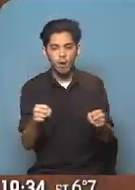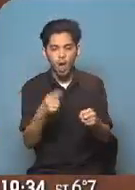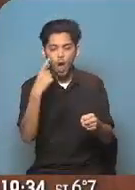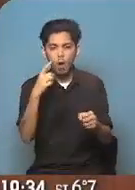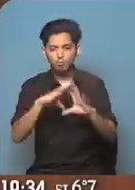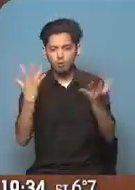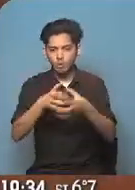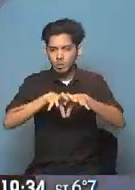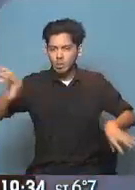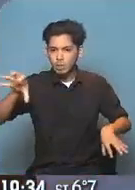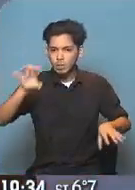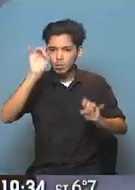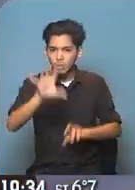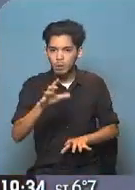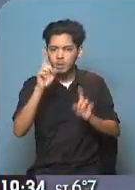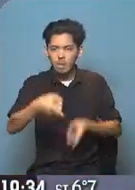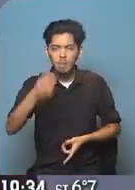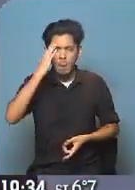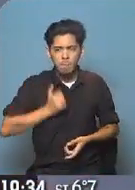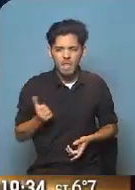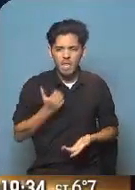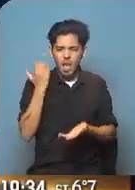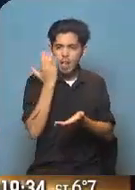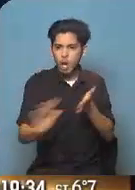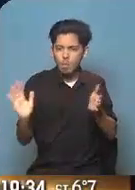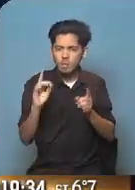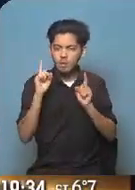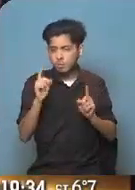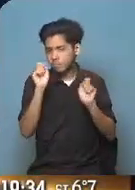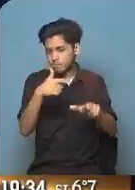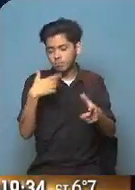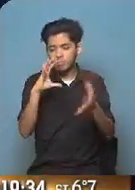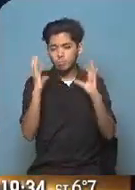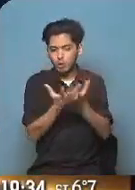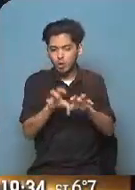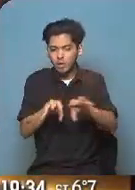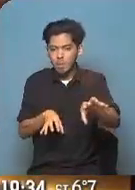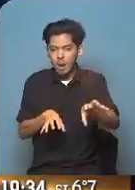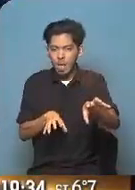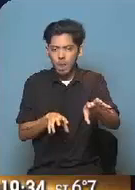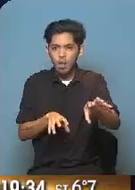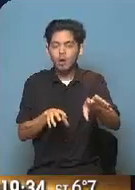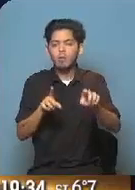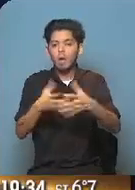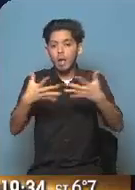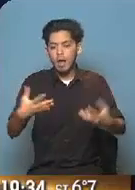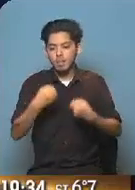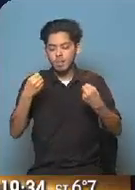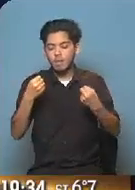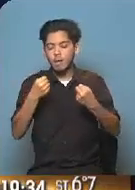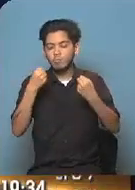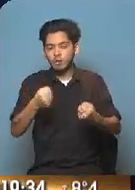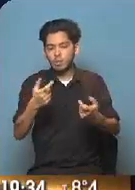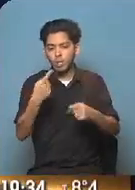donde hay militares golpistas militares golpistas propios de ese mundo bipolares donde las grandes potencias como no podían enfrentarse entre sí